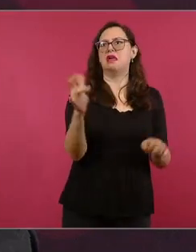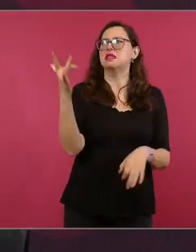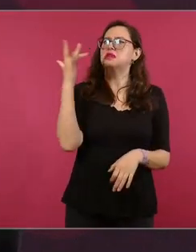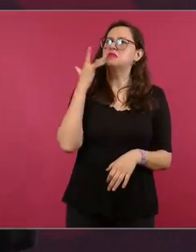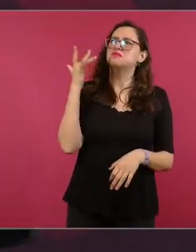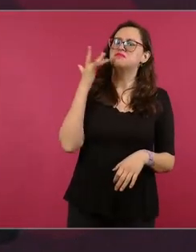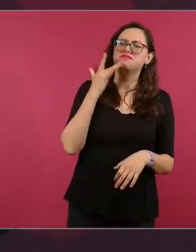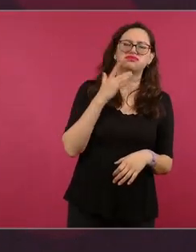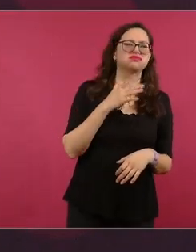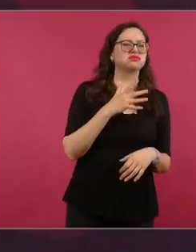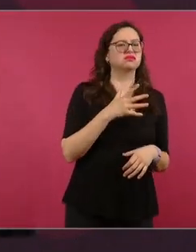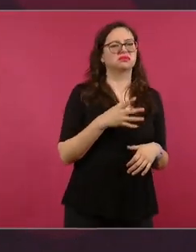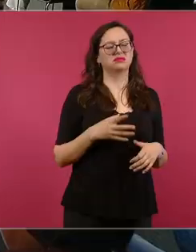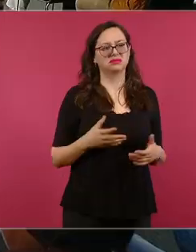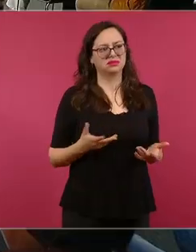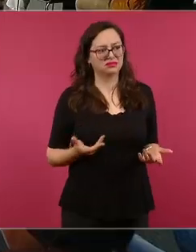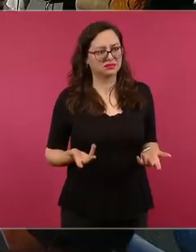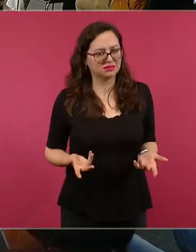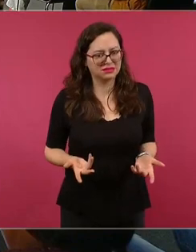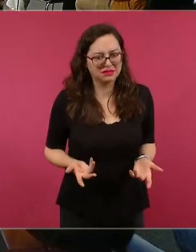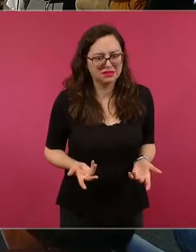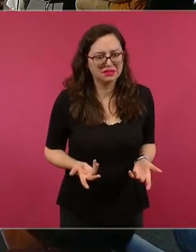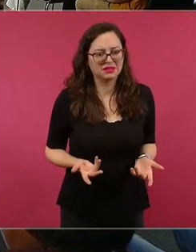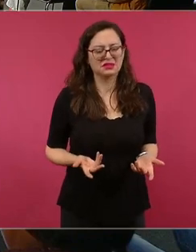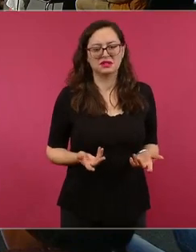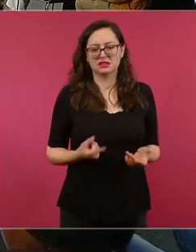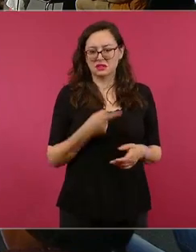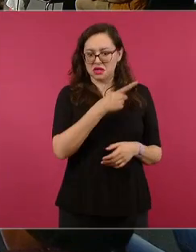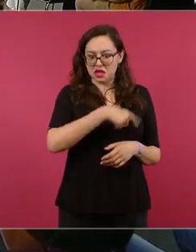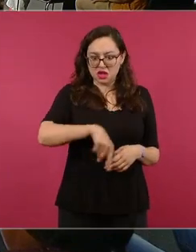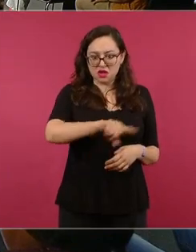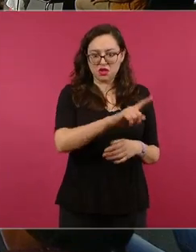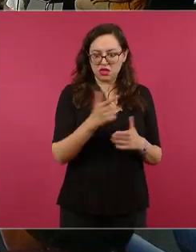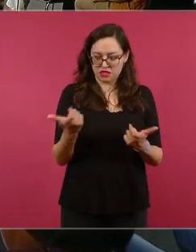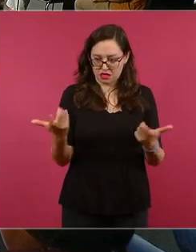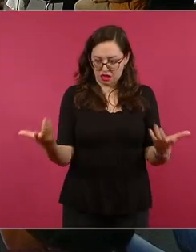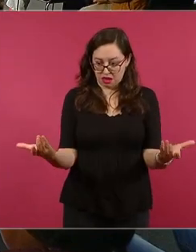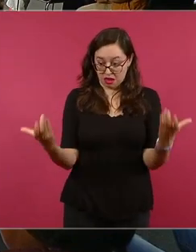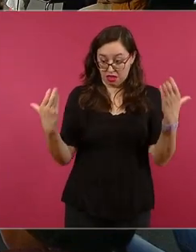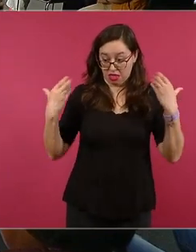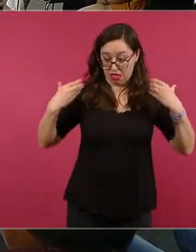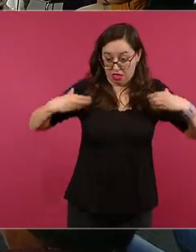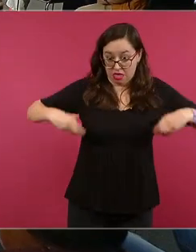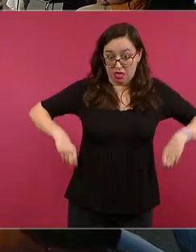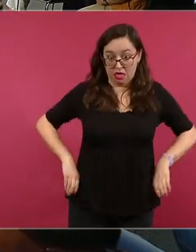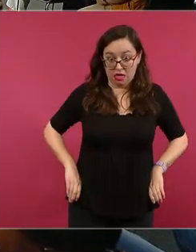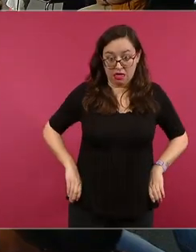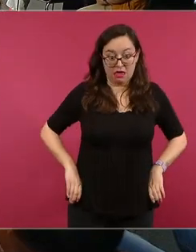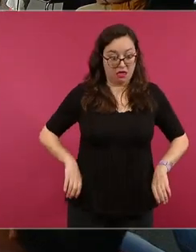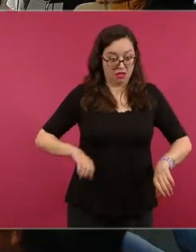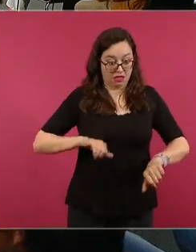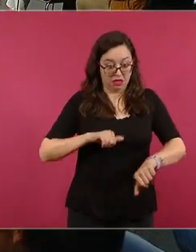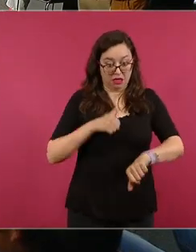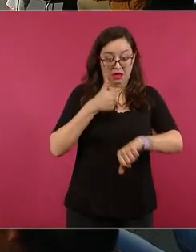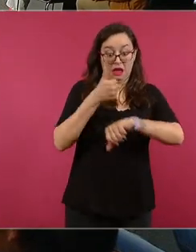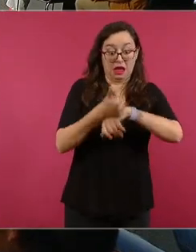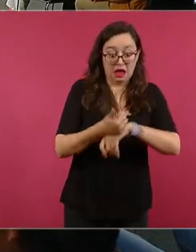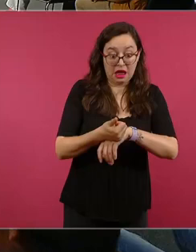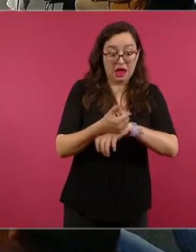Eso no significa empresas, no significa crear empleos,